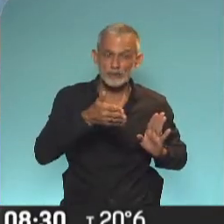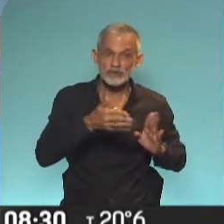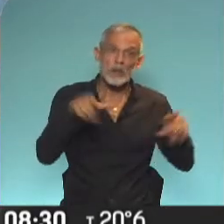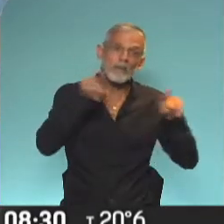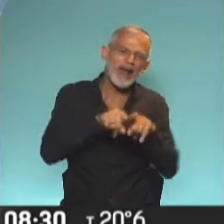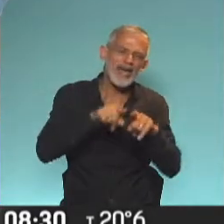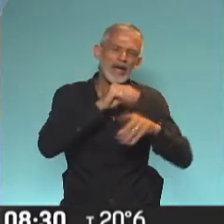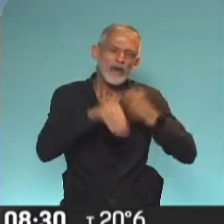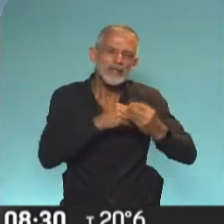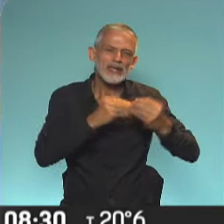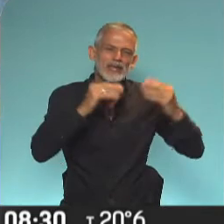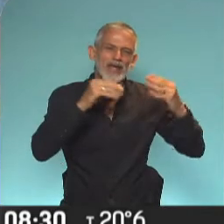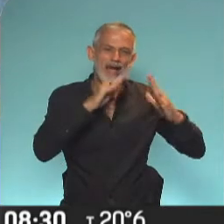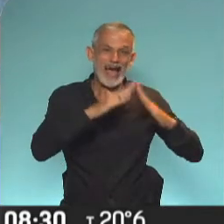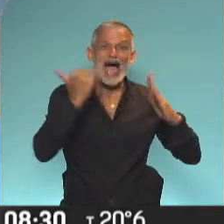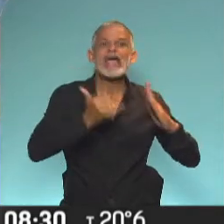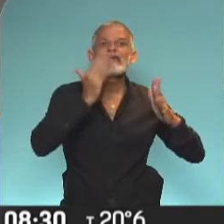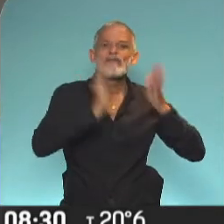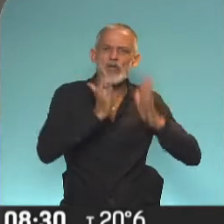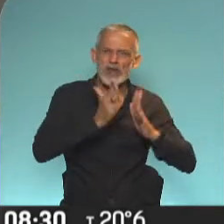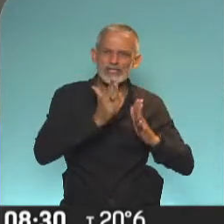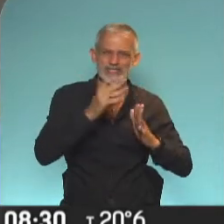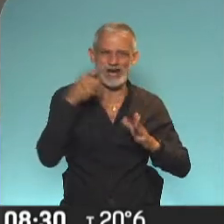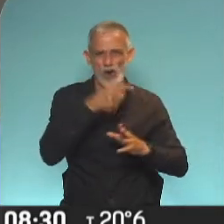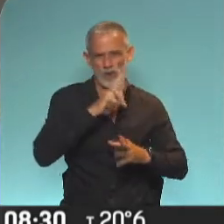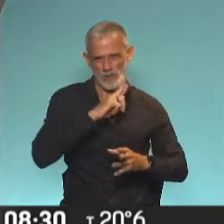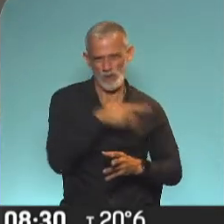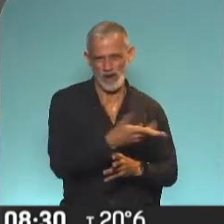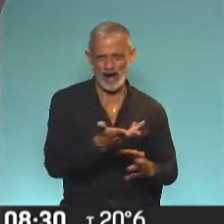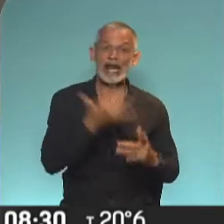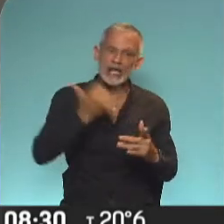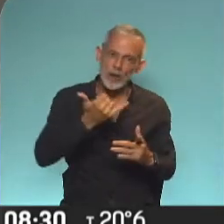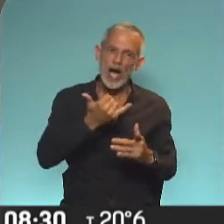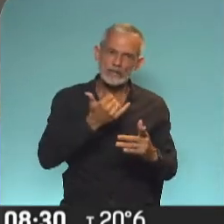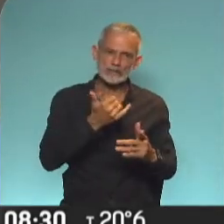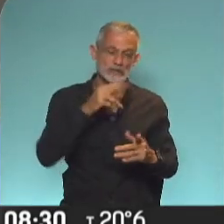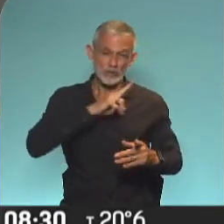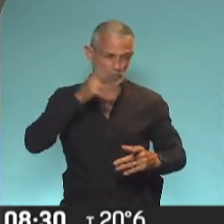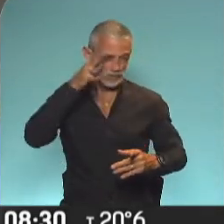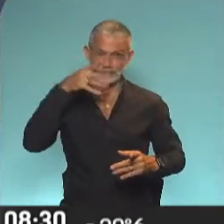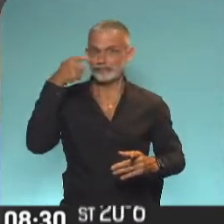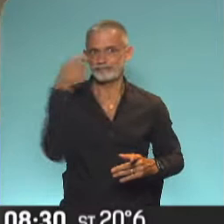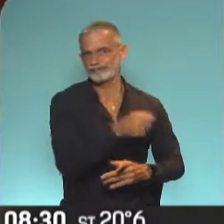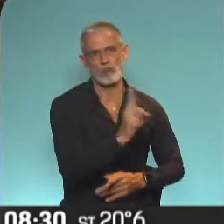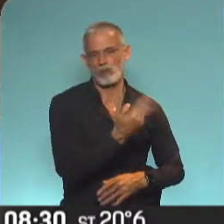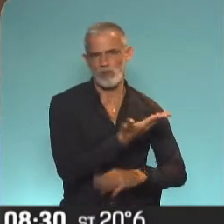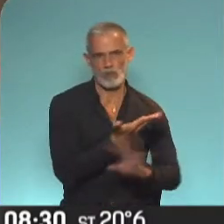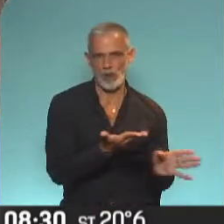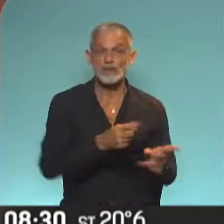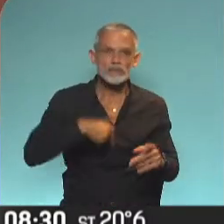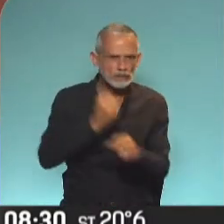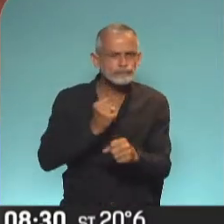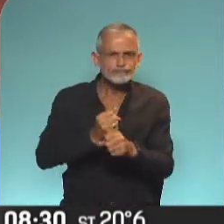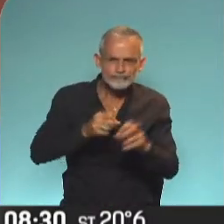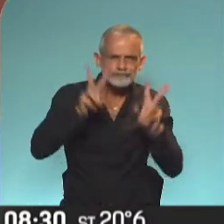parejas, familias, hogares hay violencia de género y aparece esta violencia más extrema. Nosotros estamos trabajando mucho en